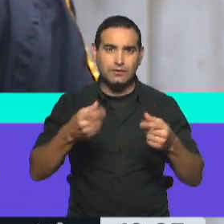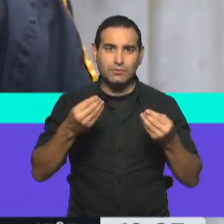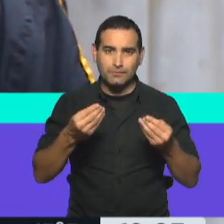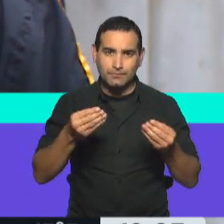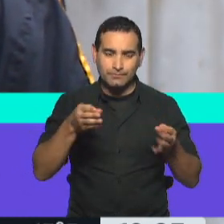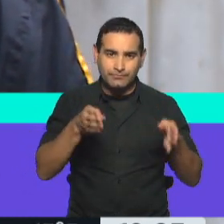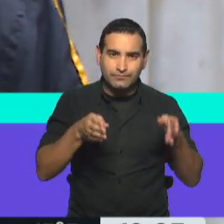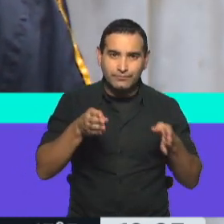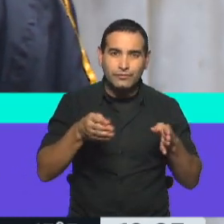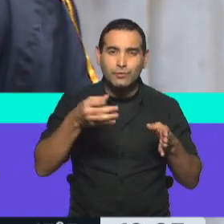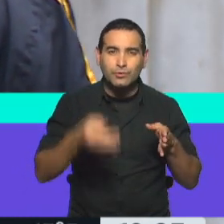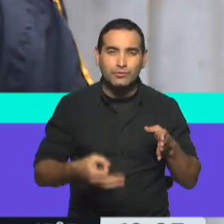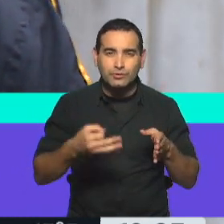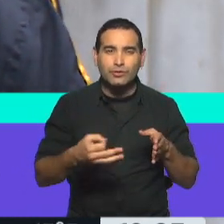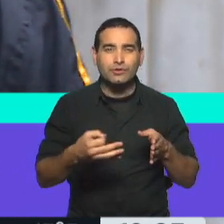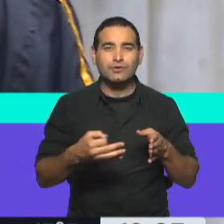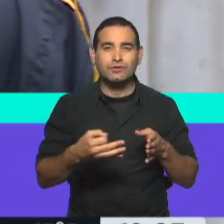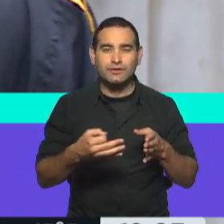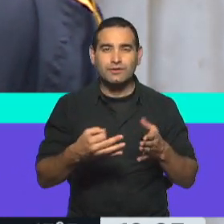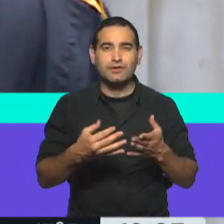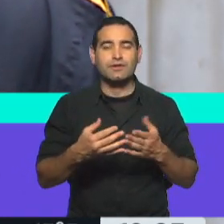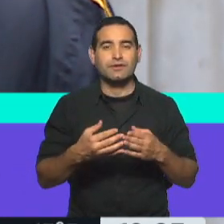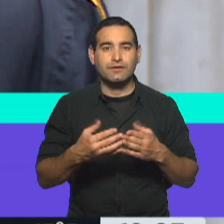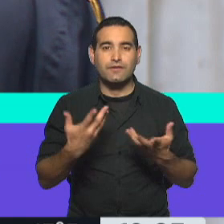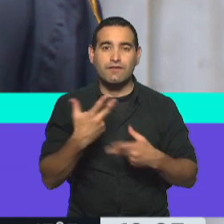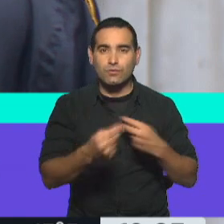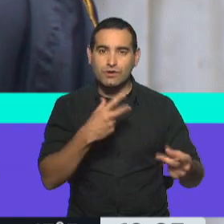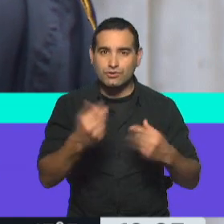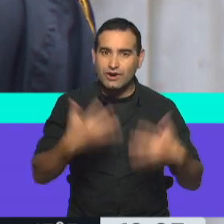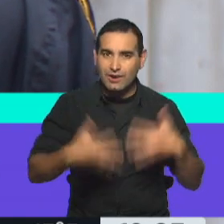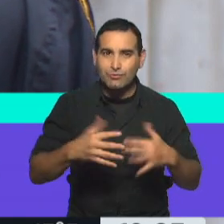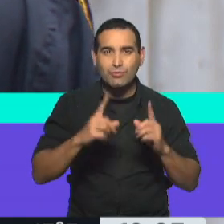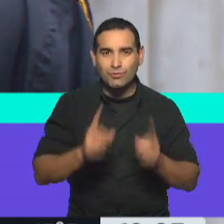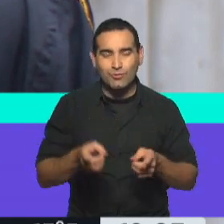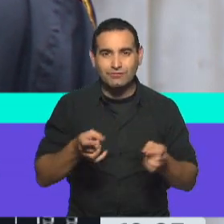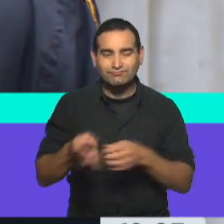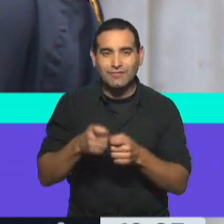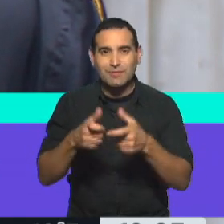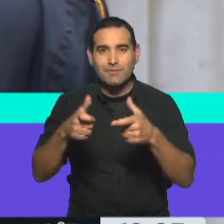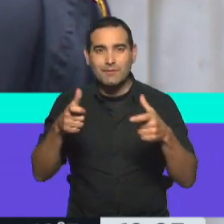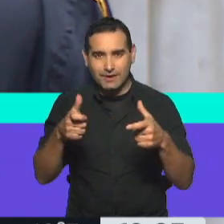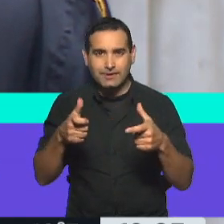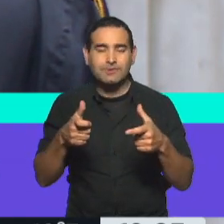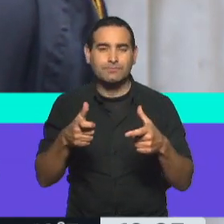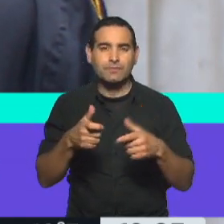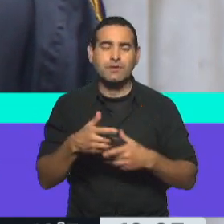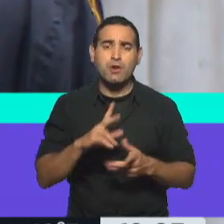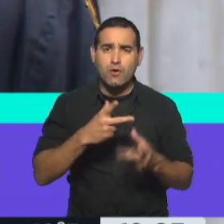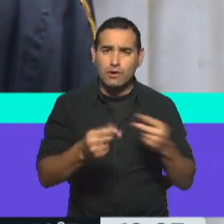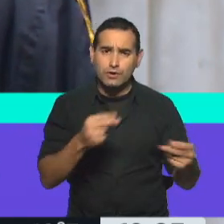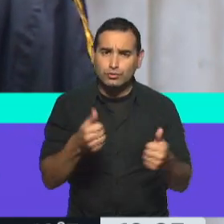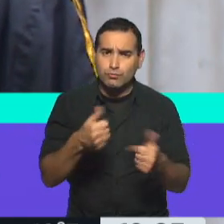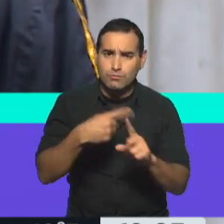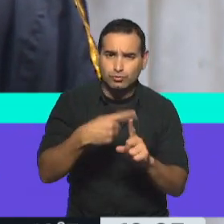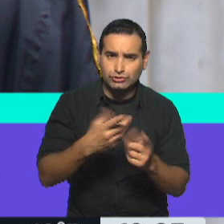transición justo montada sobre un avance muy rápido de la vacunación, que está mostrando efectos muy buenos.